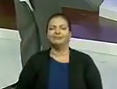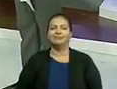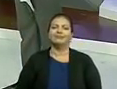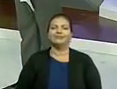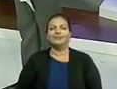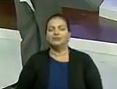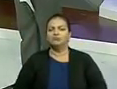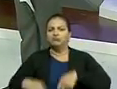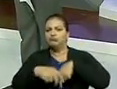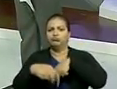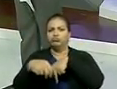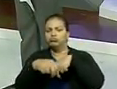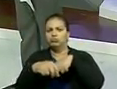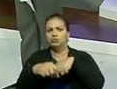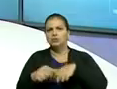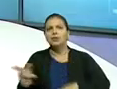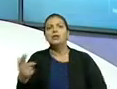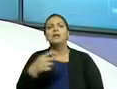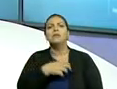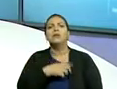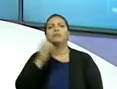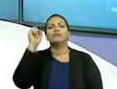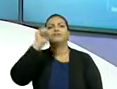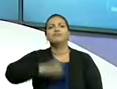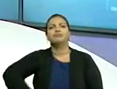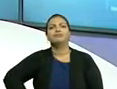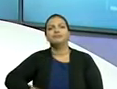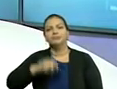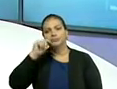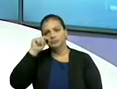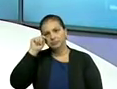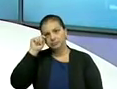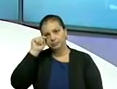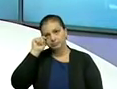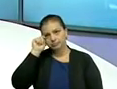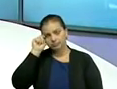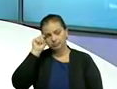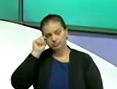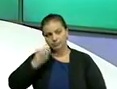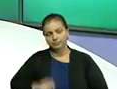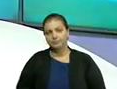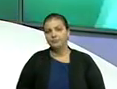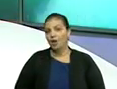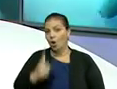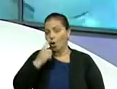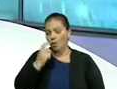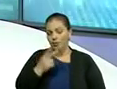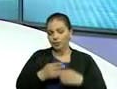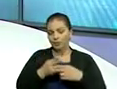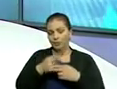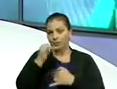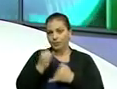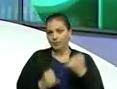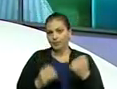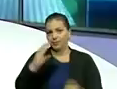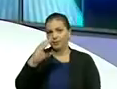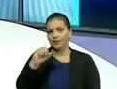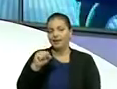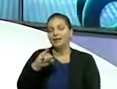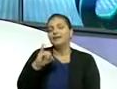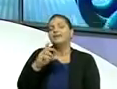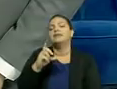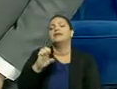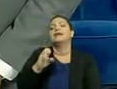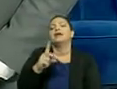qué? Lo que pasa es que Barcelona pierde a su principal alfil. A Caicedo. Tuvo que sacrificarlo por el